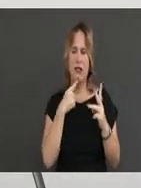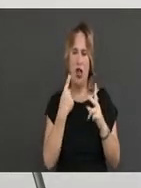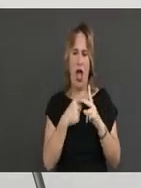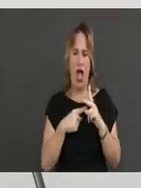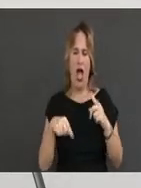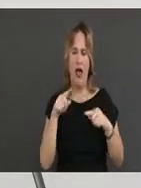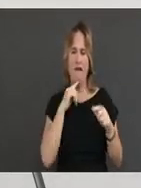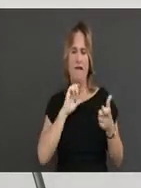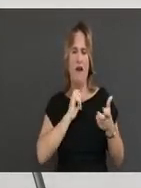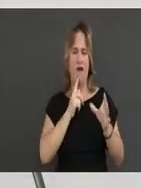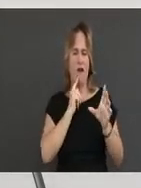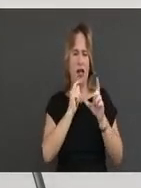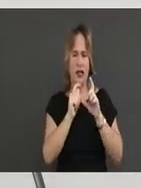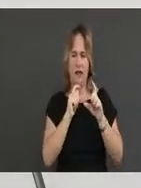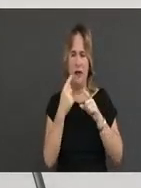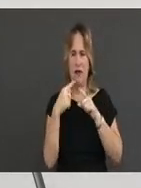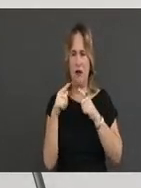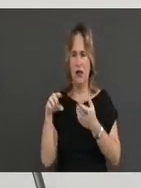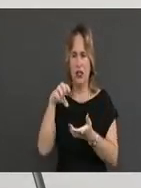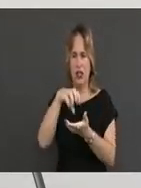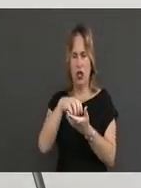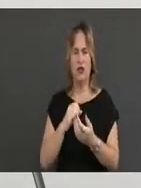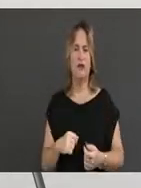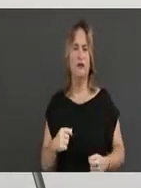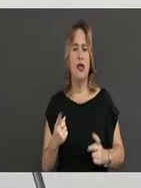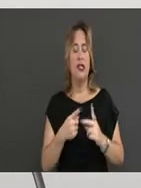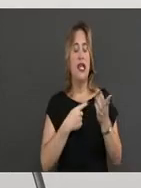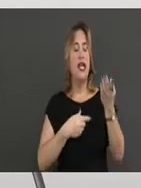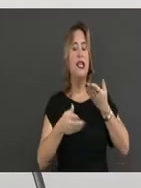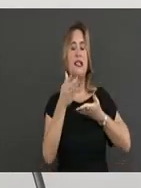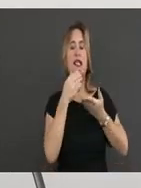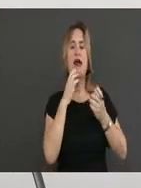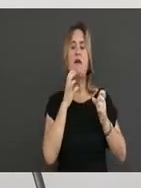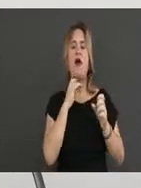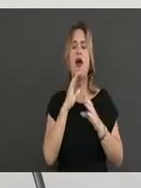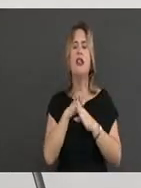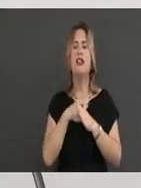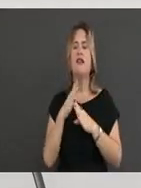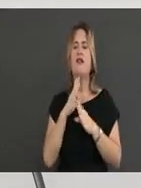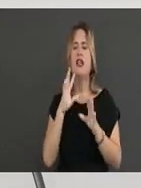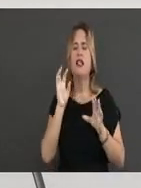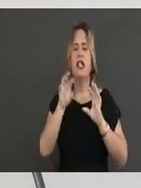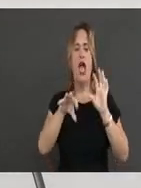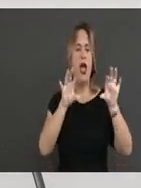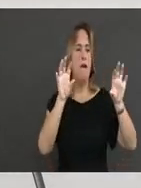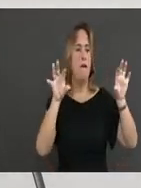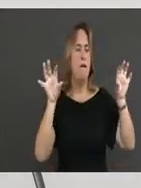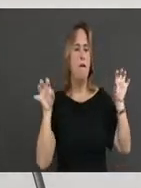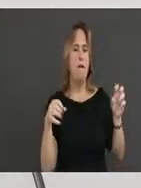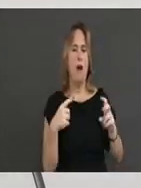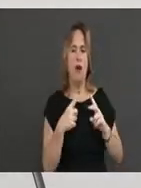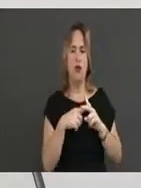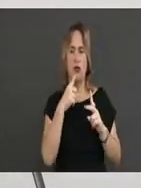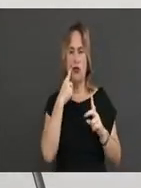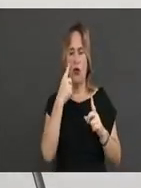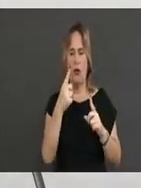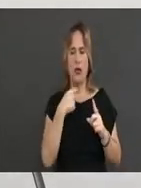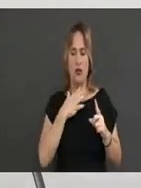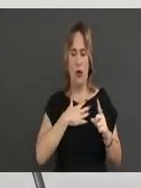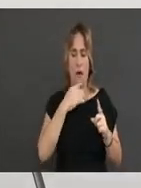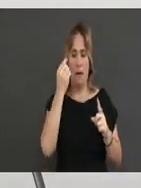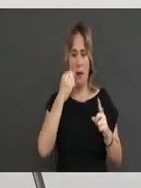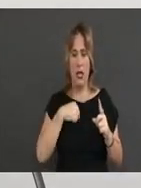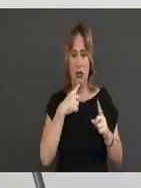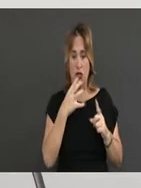la plataforma de pasarela de pago de transfer móvil. Se intercambió sobre los diferentes puntos de vista. El punto de vista del cliente, que va a hacer